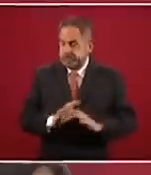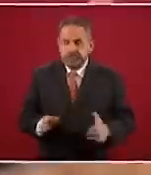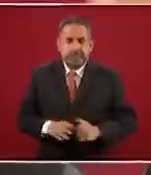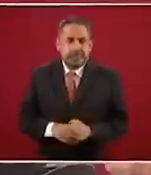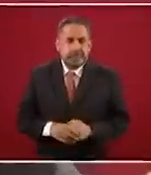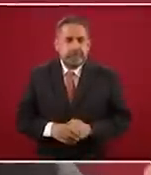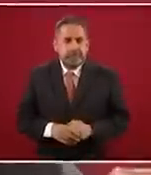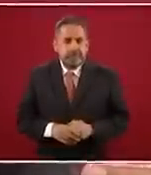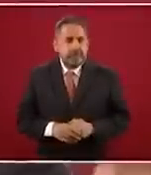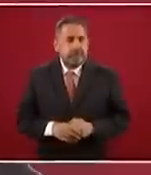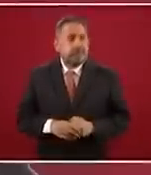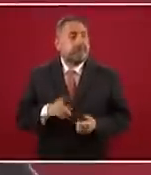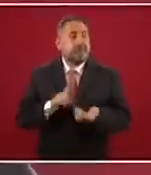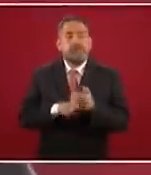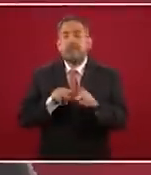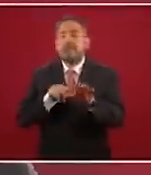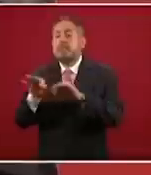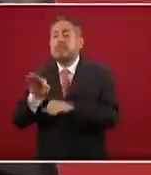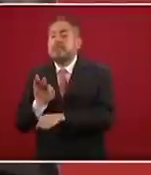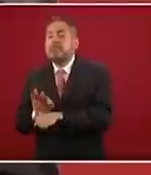Si existen protegidos